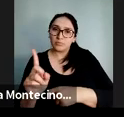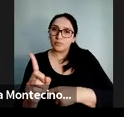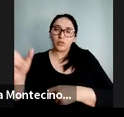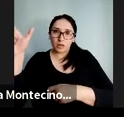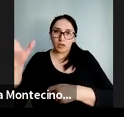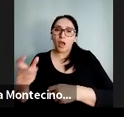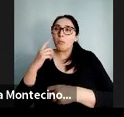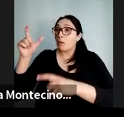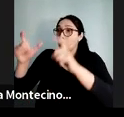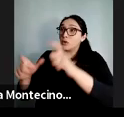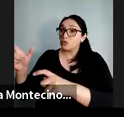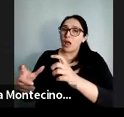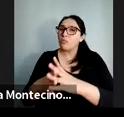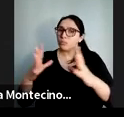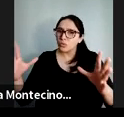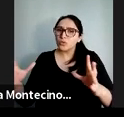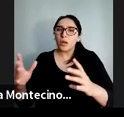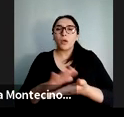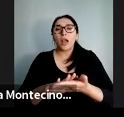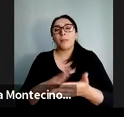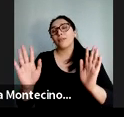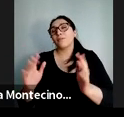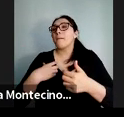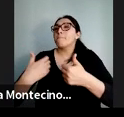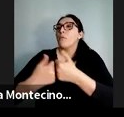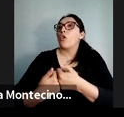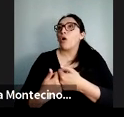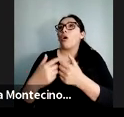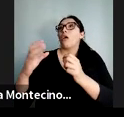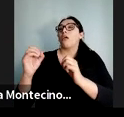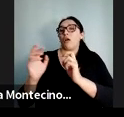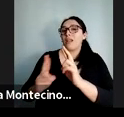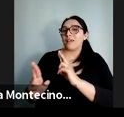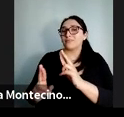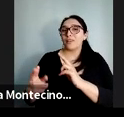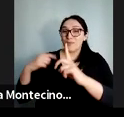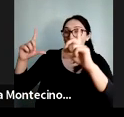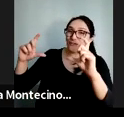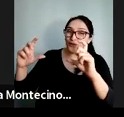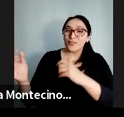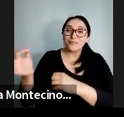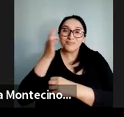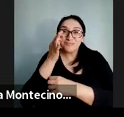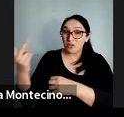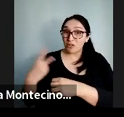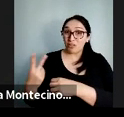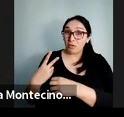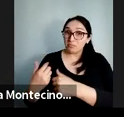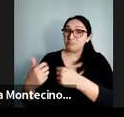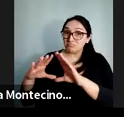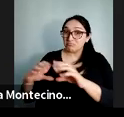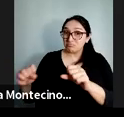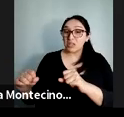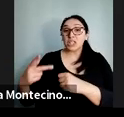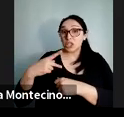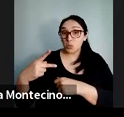actualidad. Personas que tuvieron un vínculo, ya sea de pareja, ya sea un vínculo